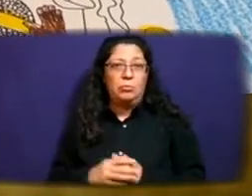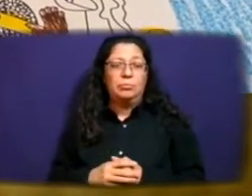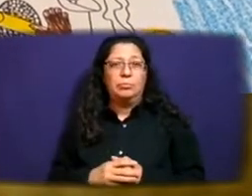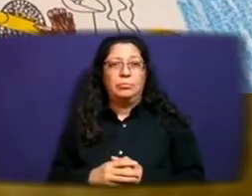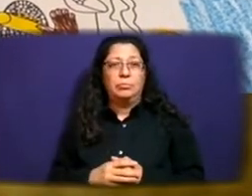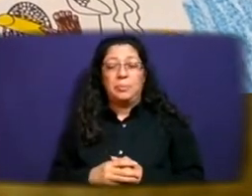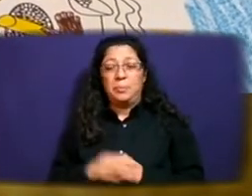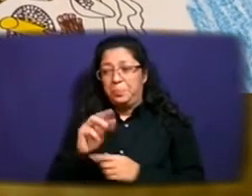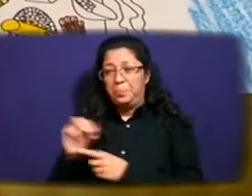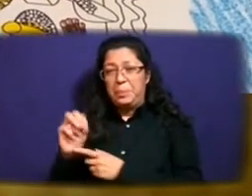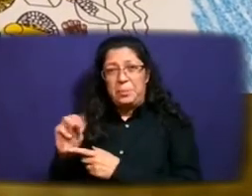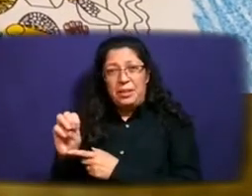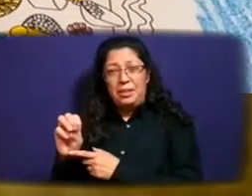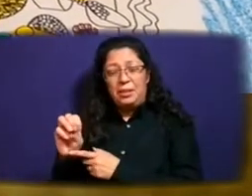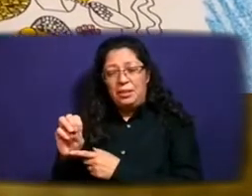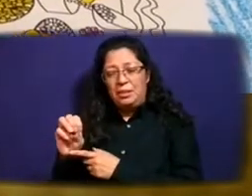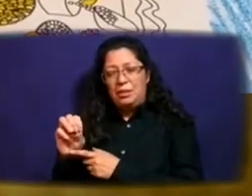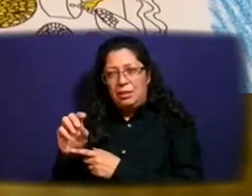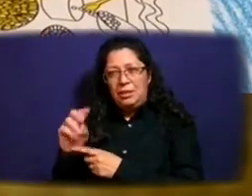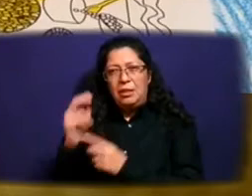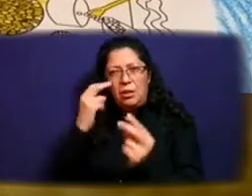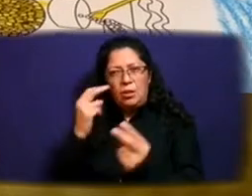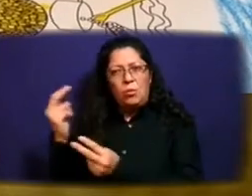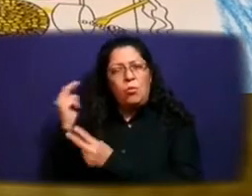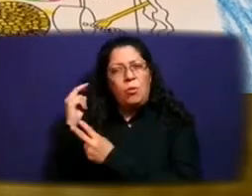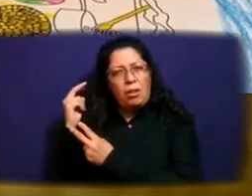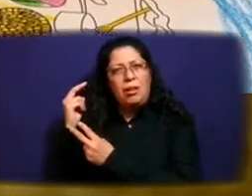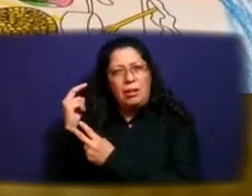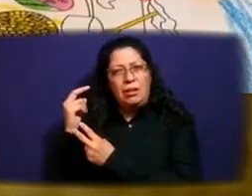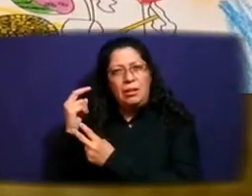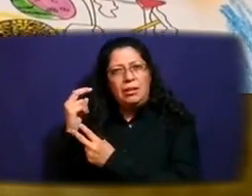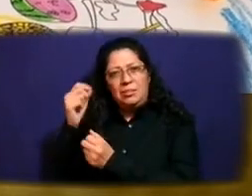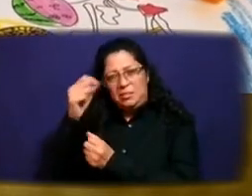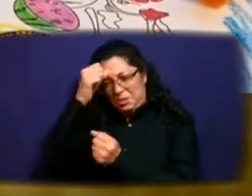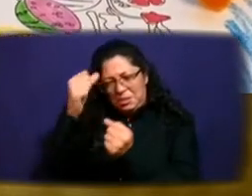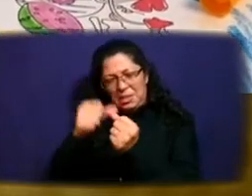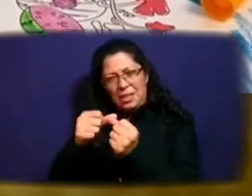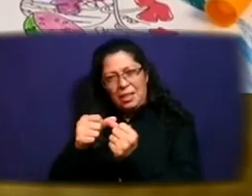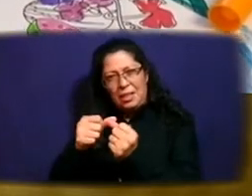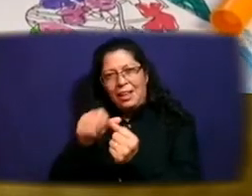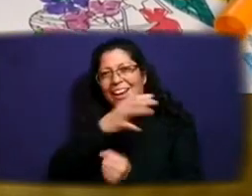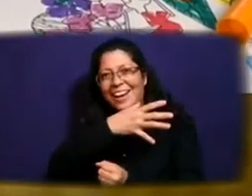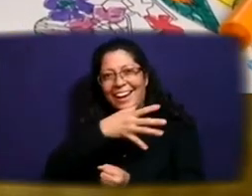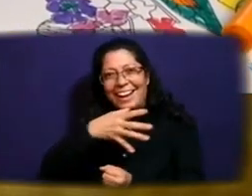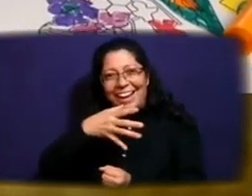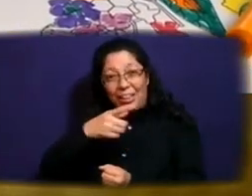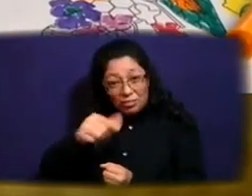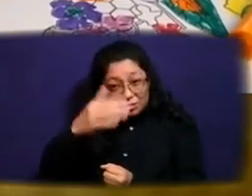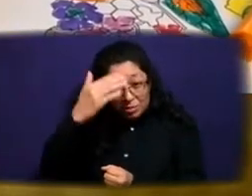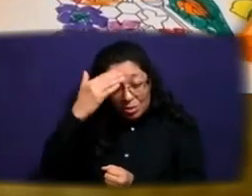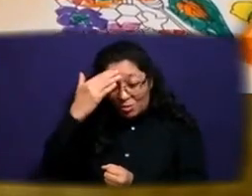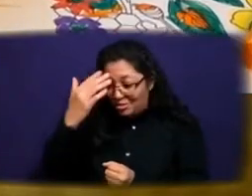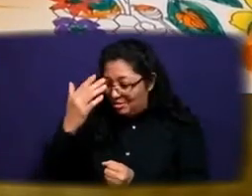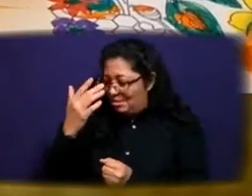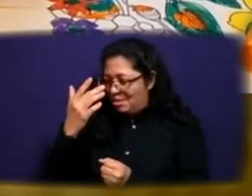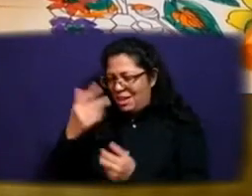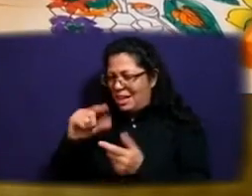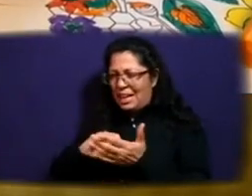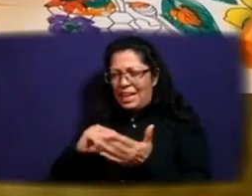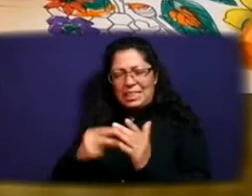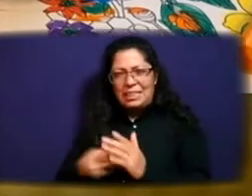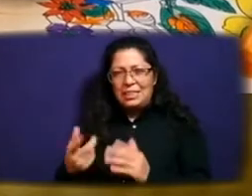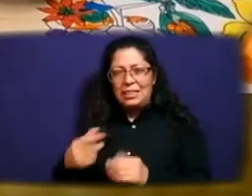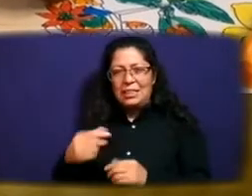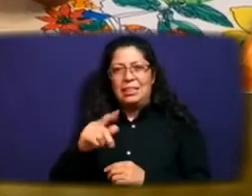Meme recuerda la granja. Él sabe qué quiere decir kempasuchi. Sabe